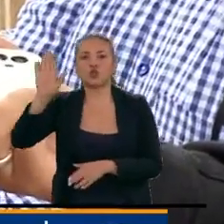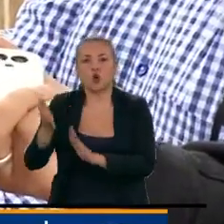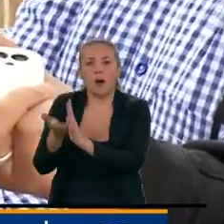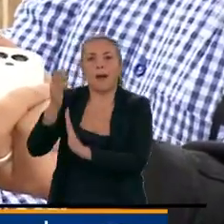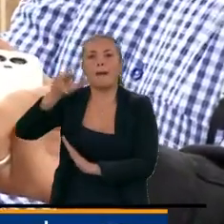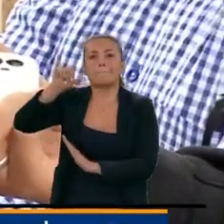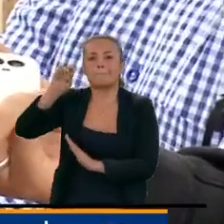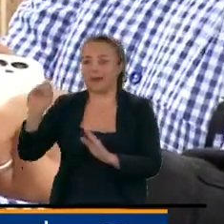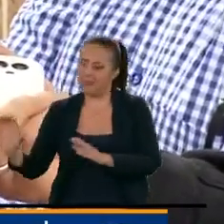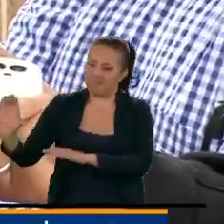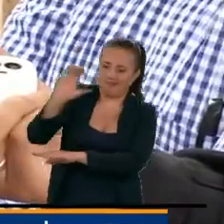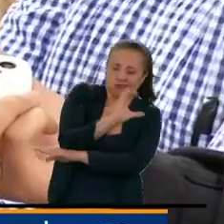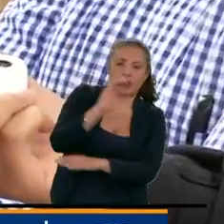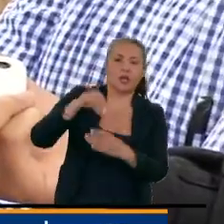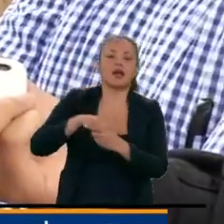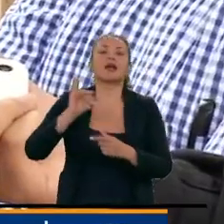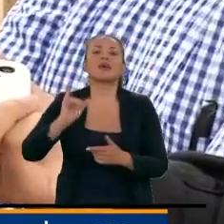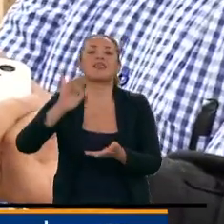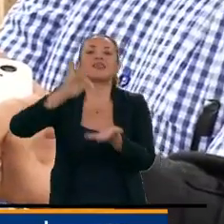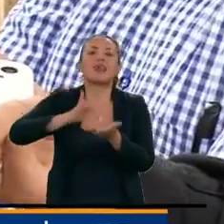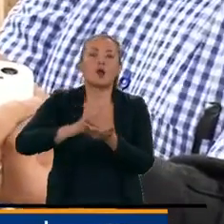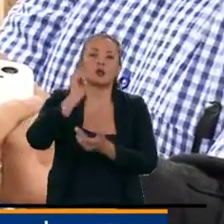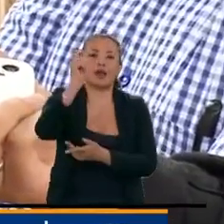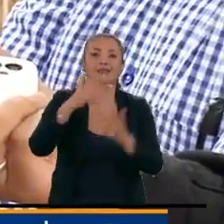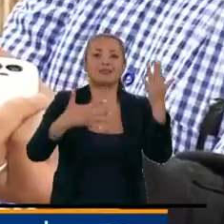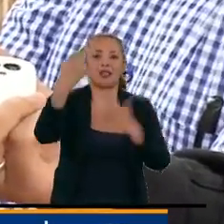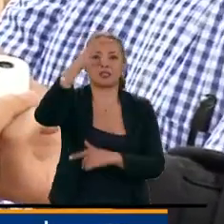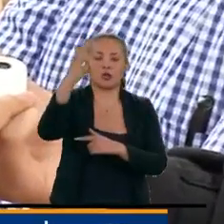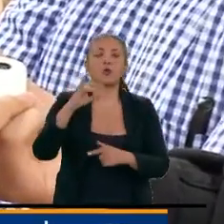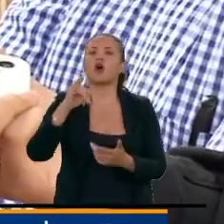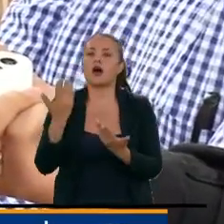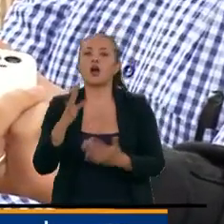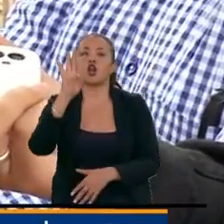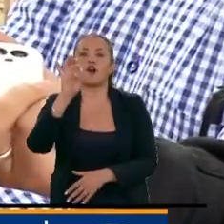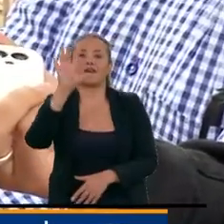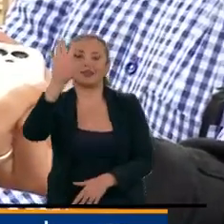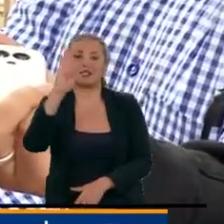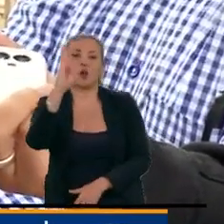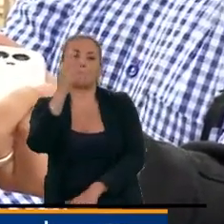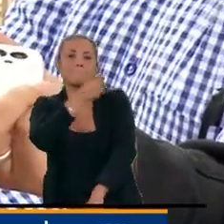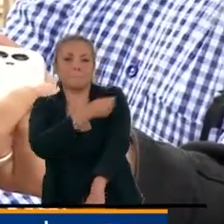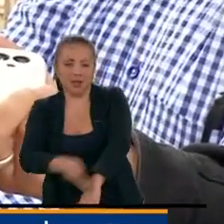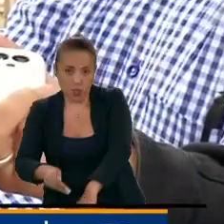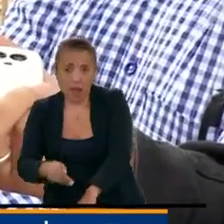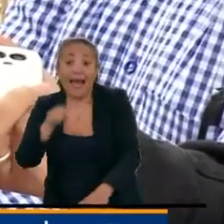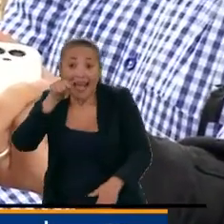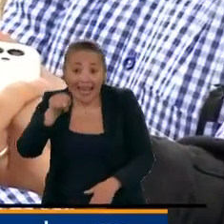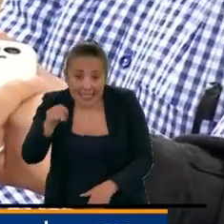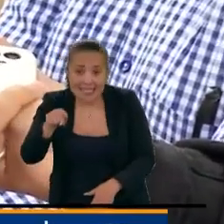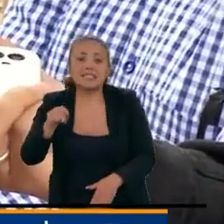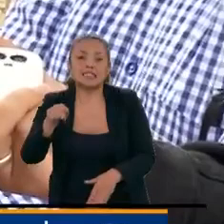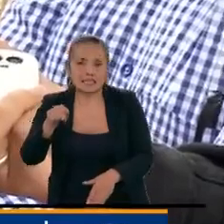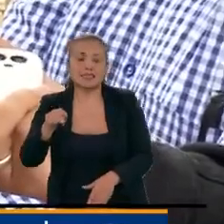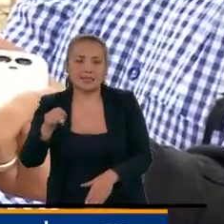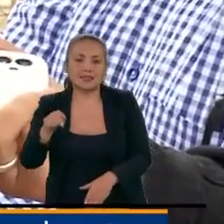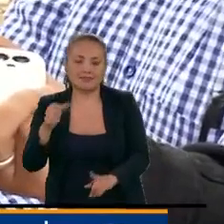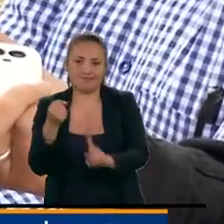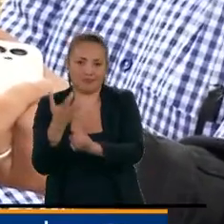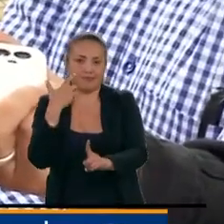que crece al 20%, se refleja 95 billones, ahí es donde está